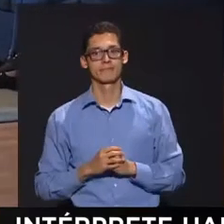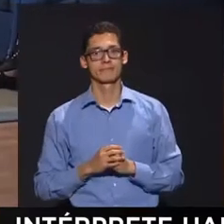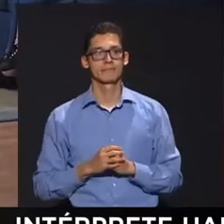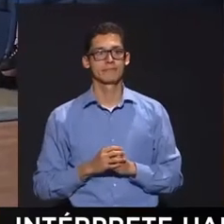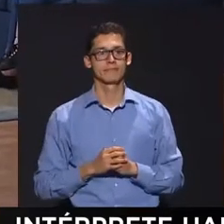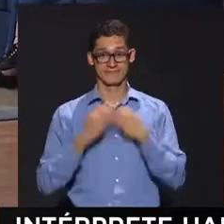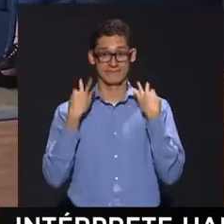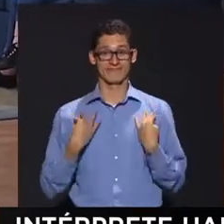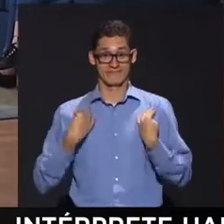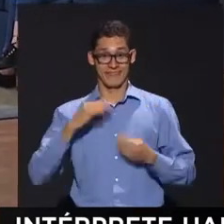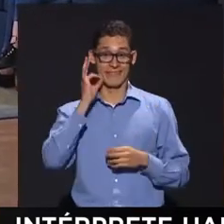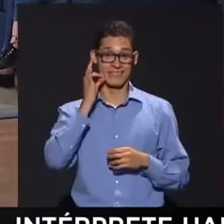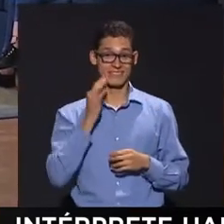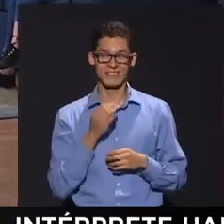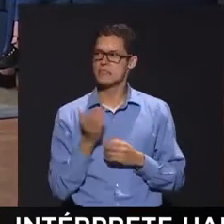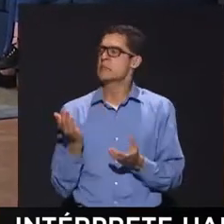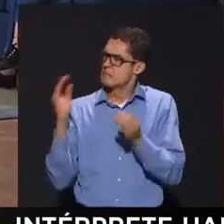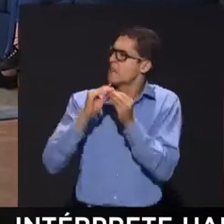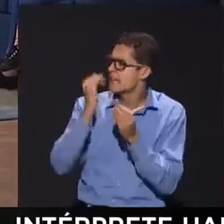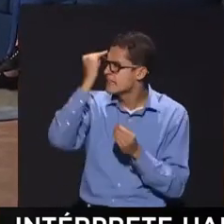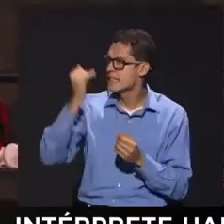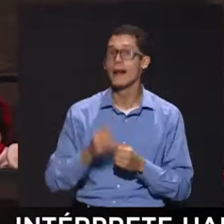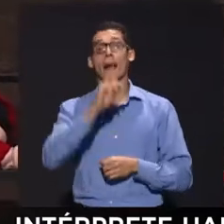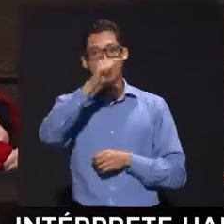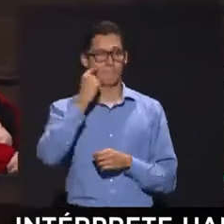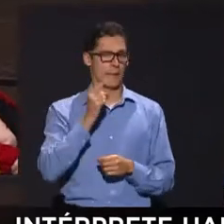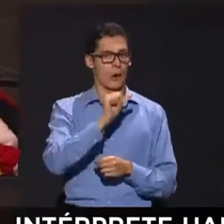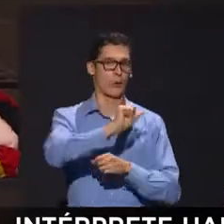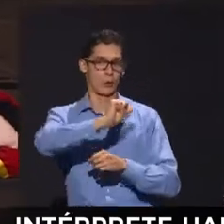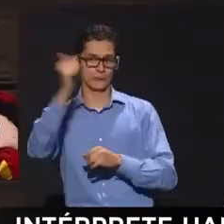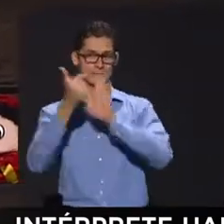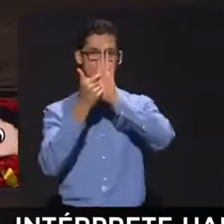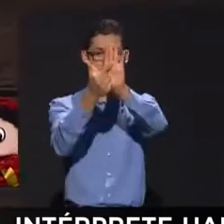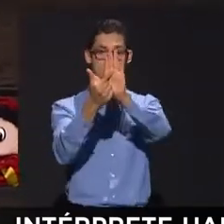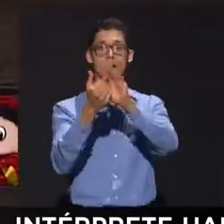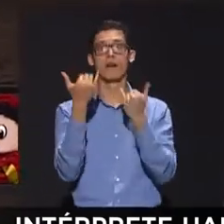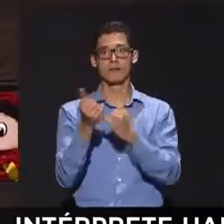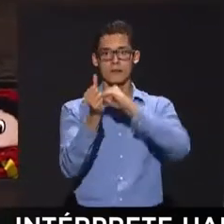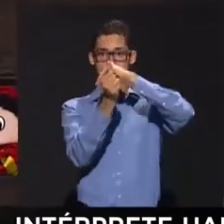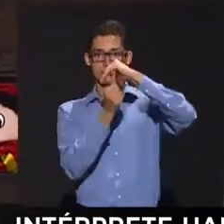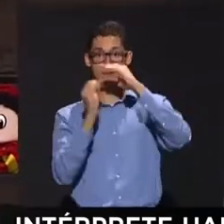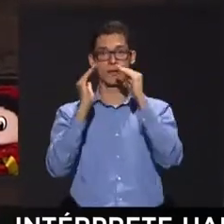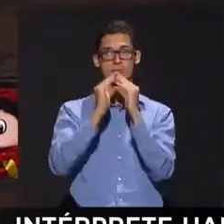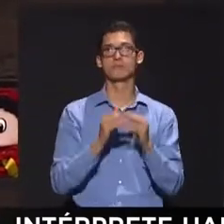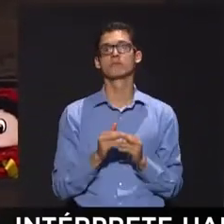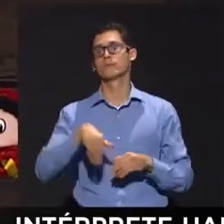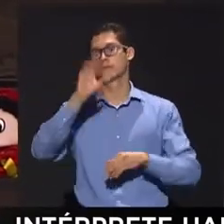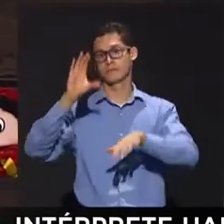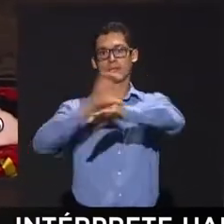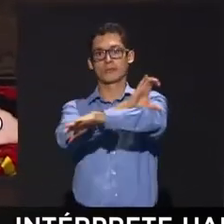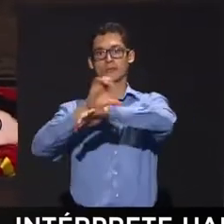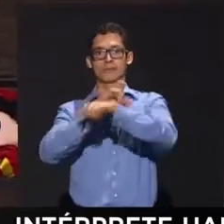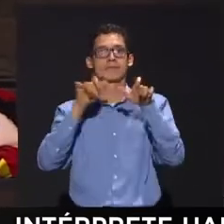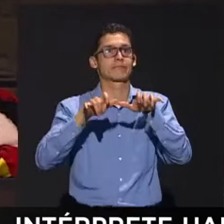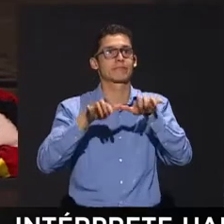podemos desarrollar en el hogar? Una segunda actividad que podemos hacer y es muy recomendada en esta época de contingencia que estamos todo el tiempo en el computador